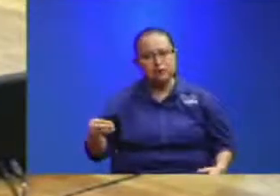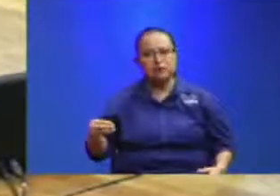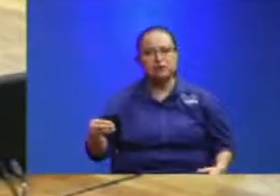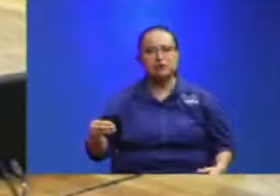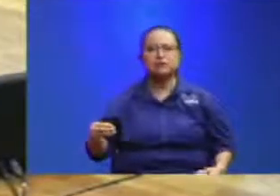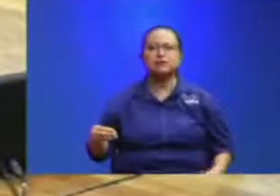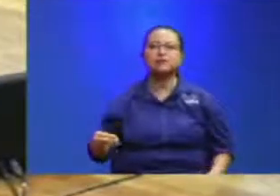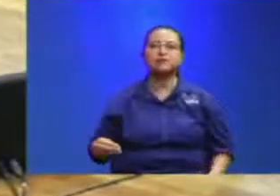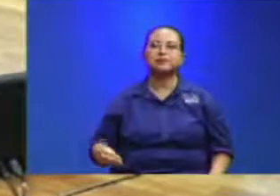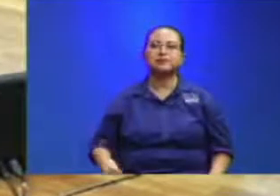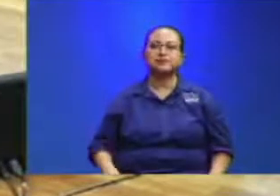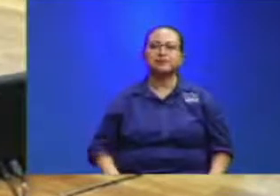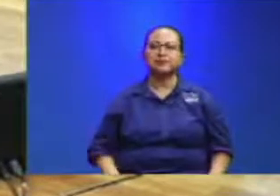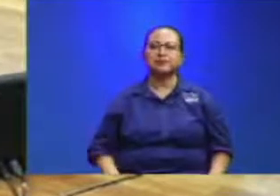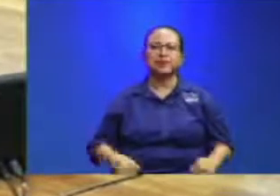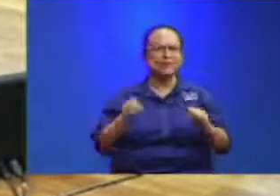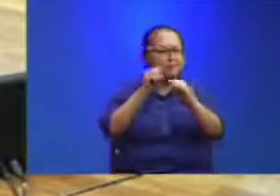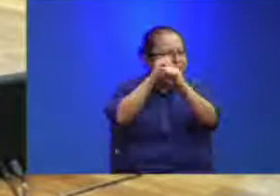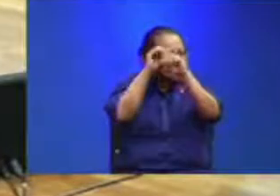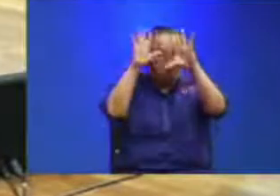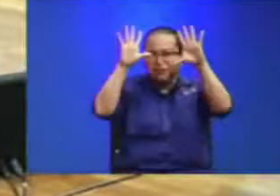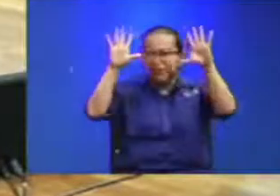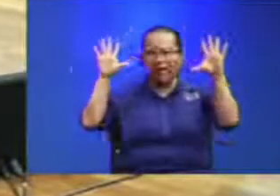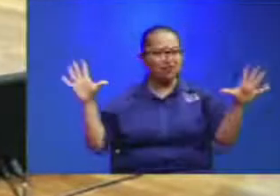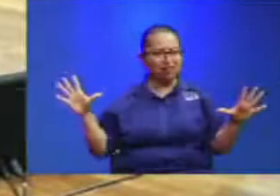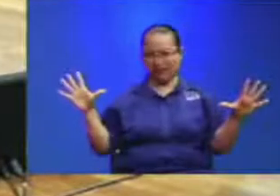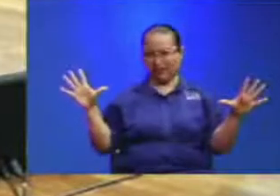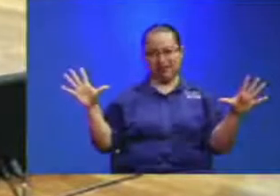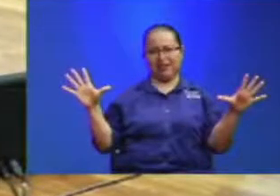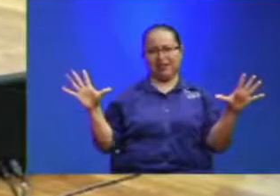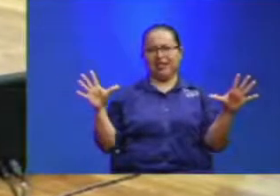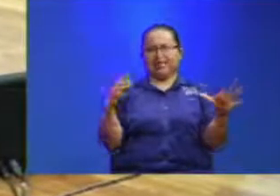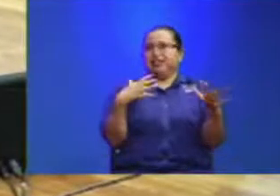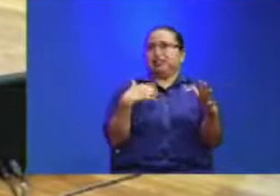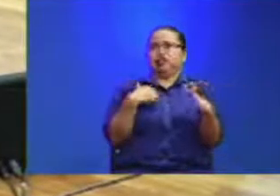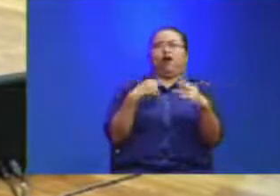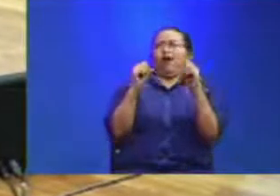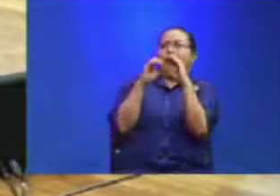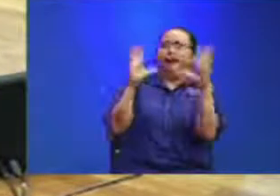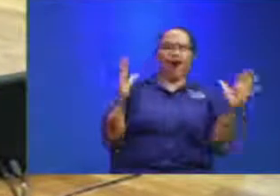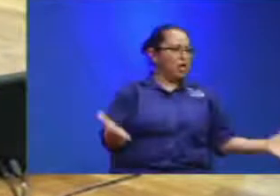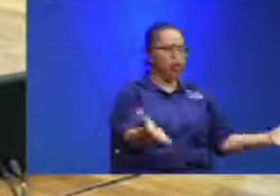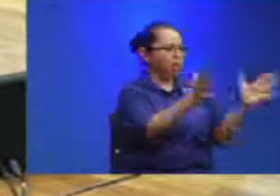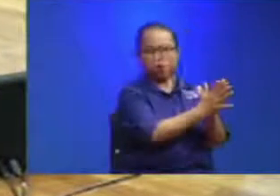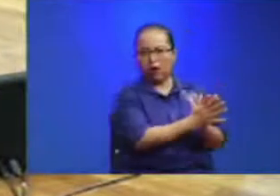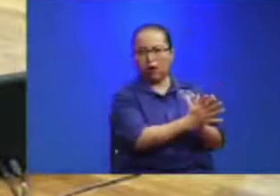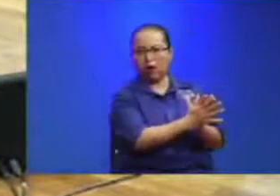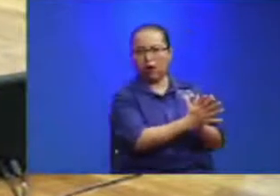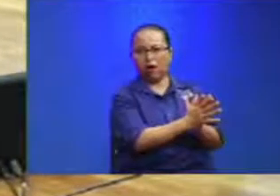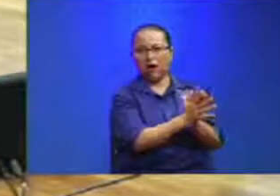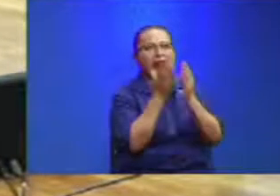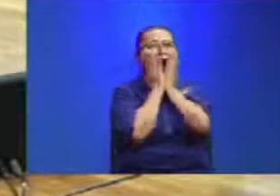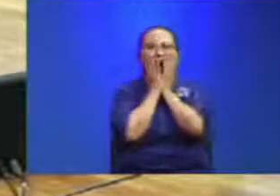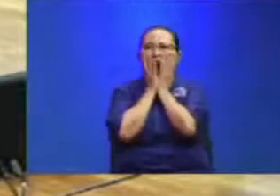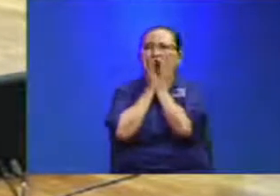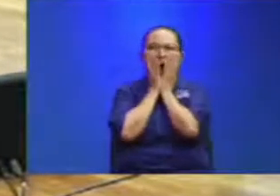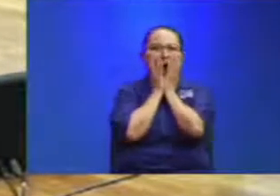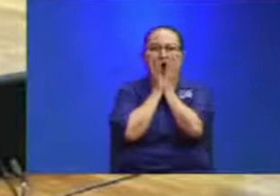estrellas del barça de tile impactante que me impactó tanto que la cerré como hoy